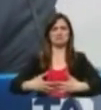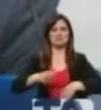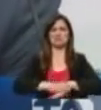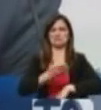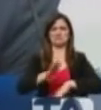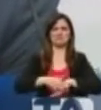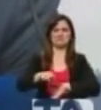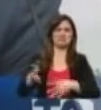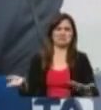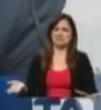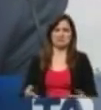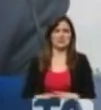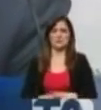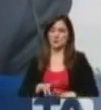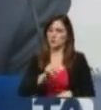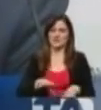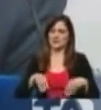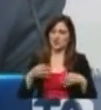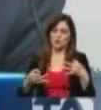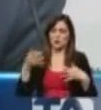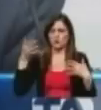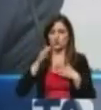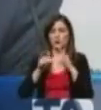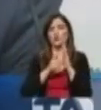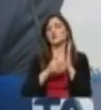Disponer la no admisión de